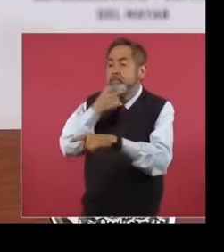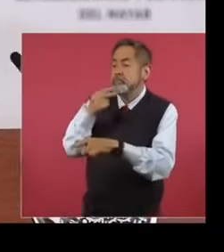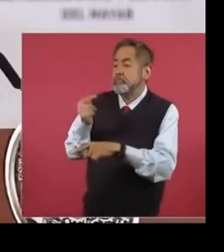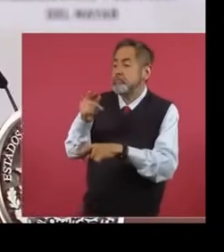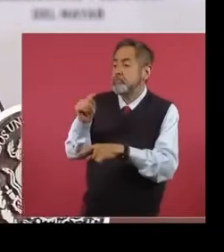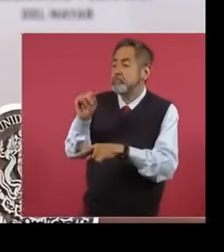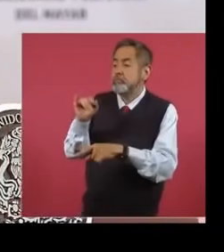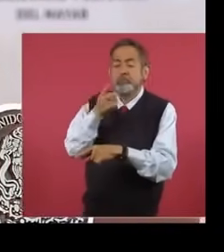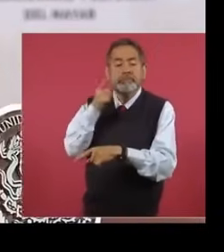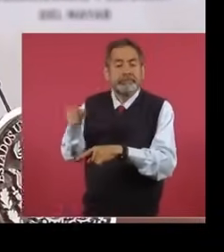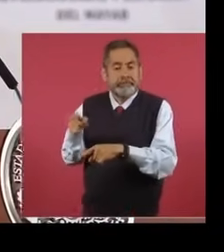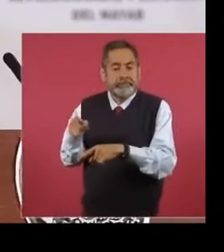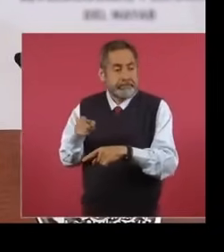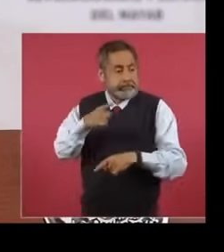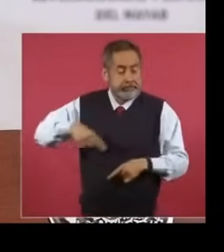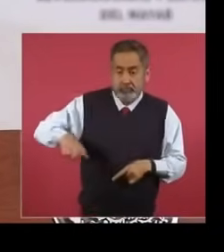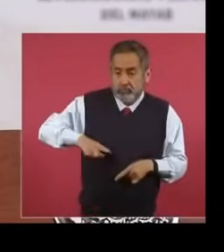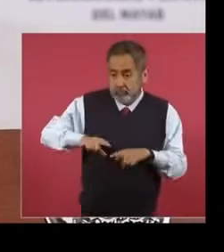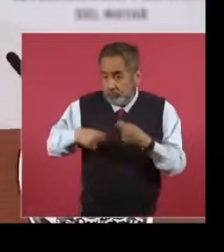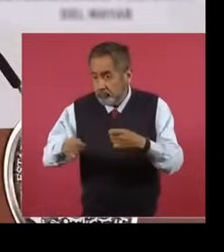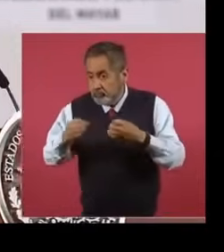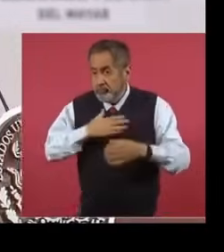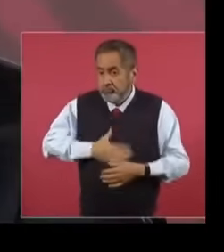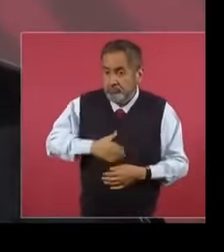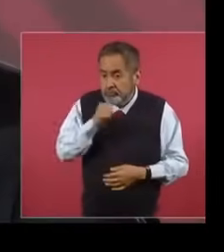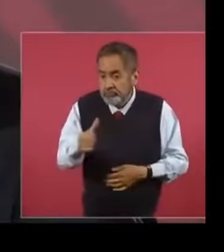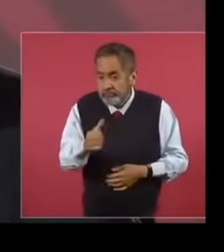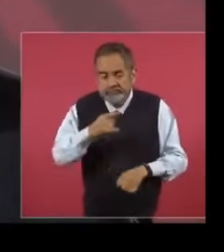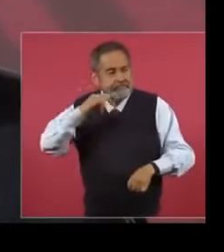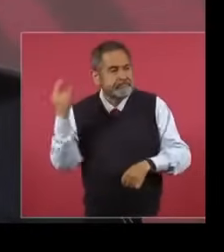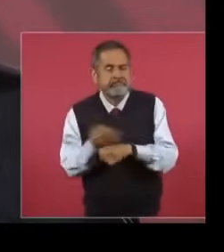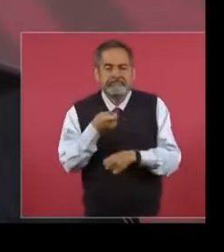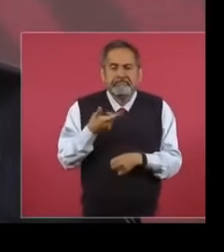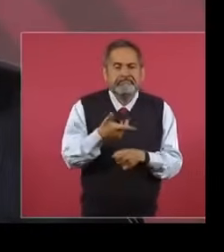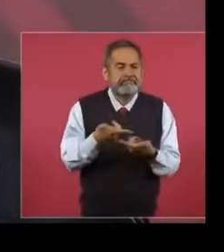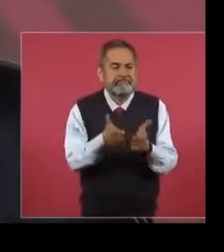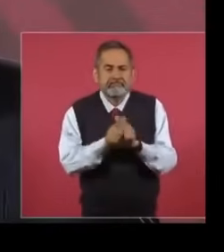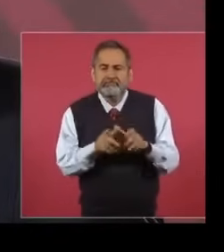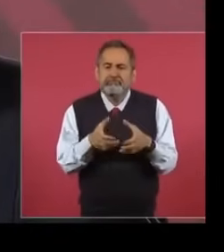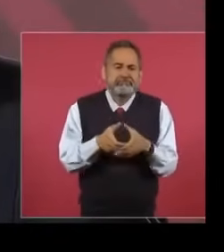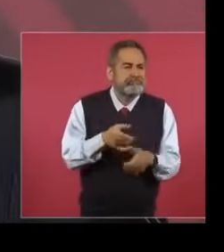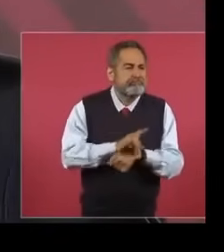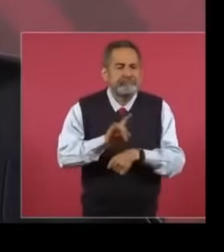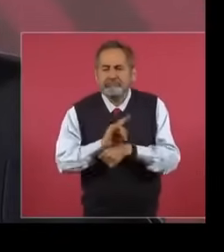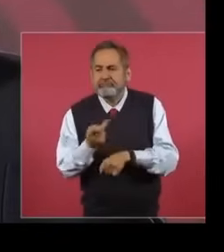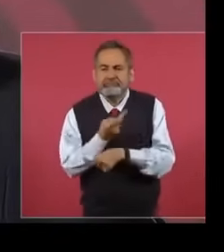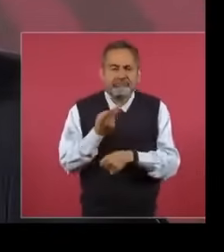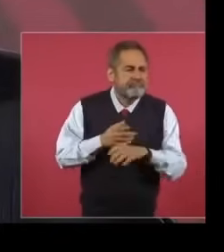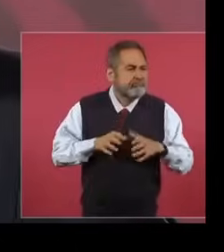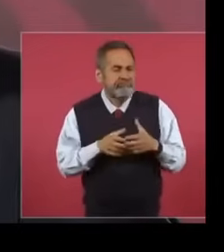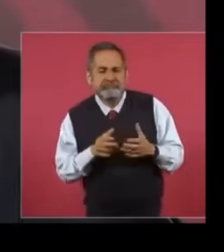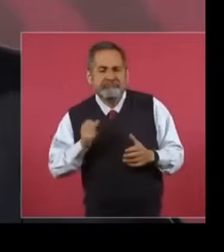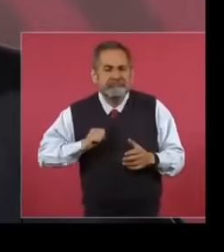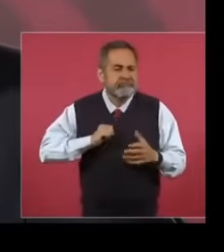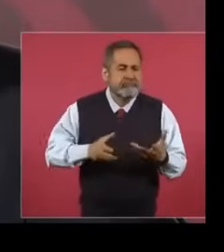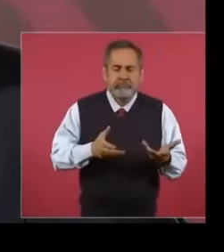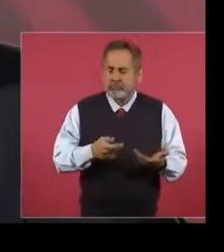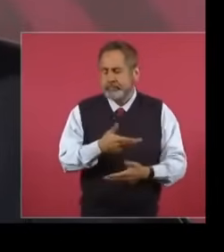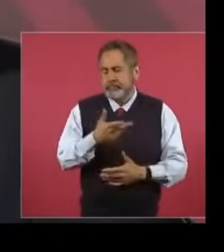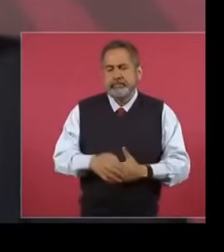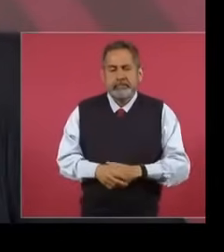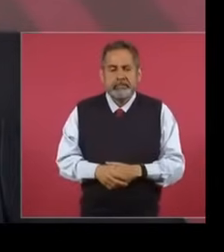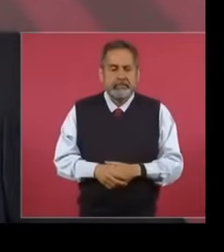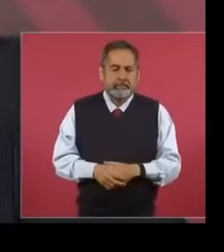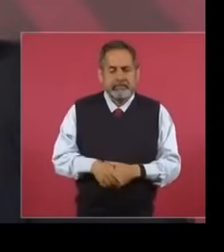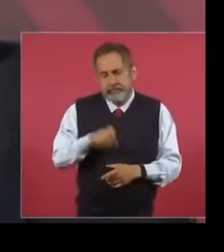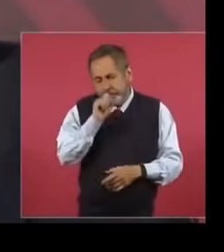decía un estado que no Procura la justicia no es más que una banda de malhechores y